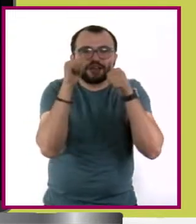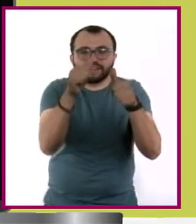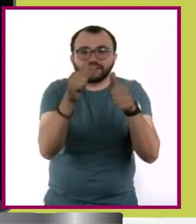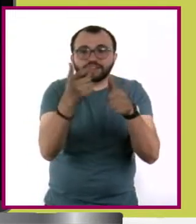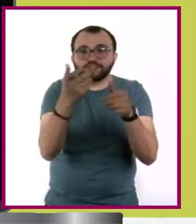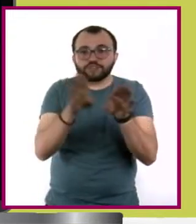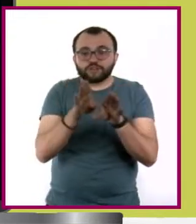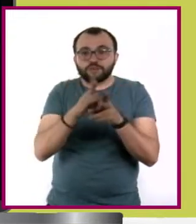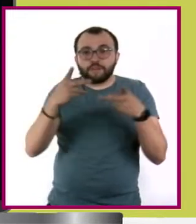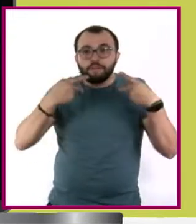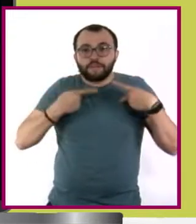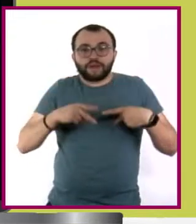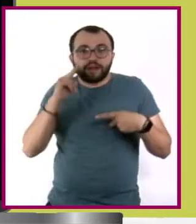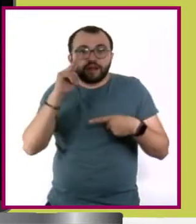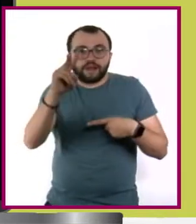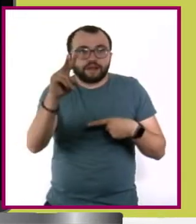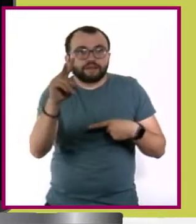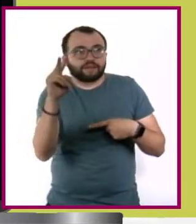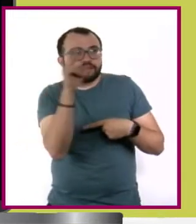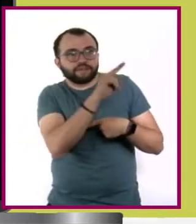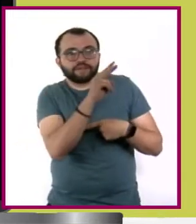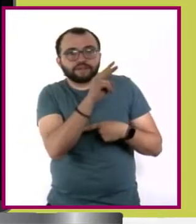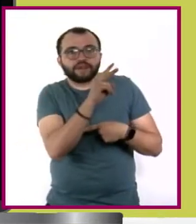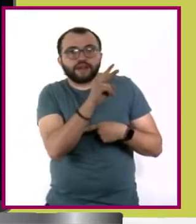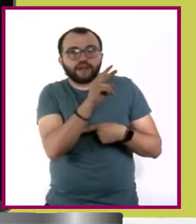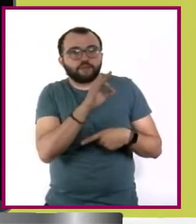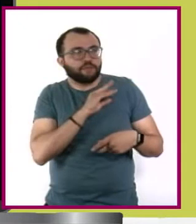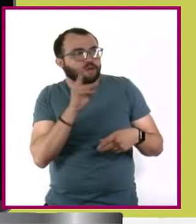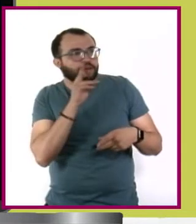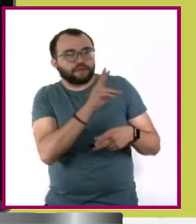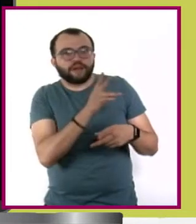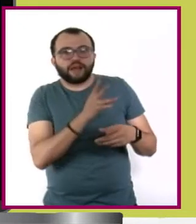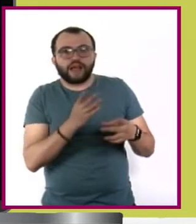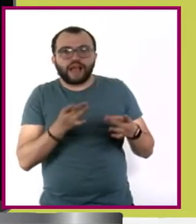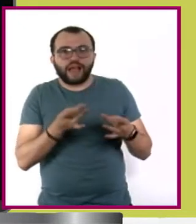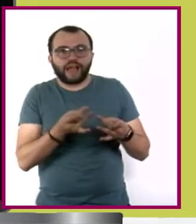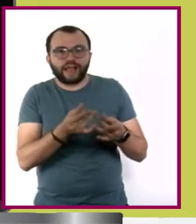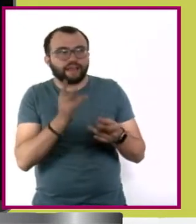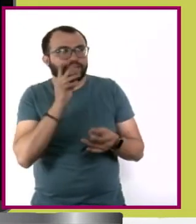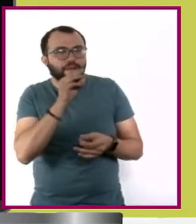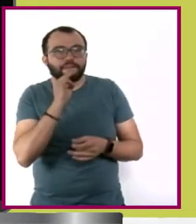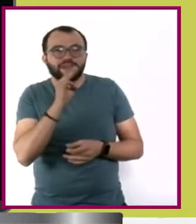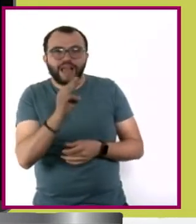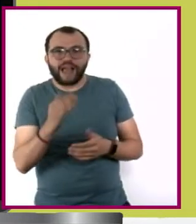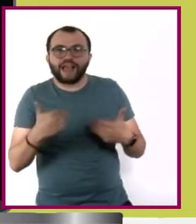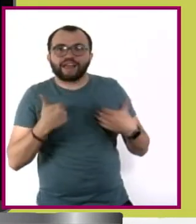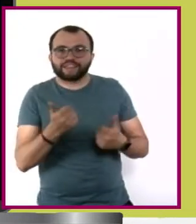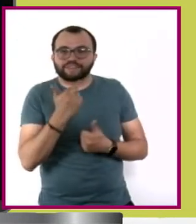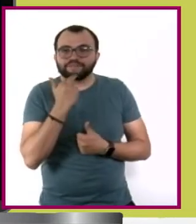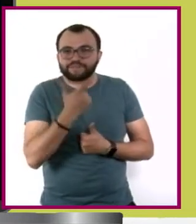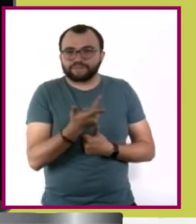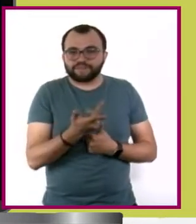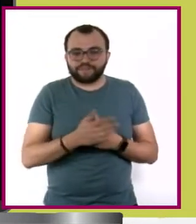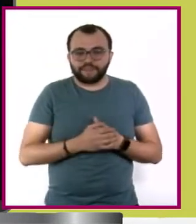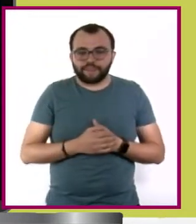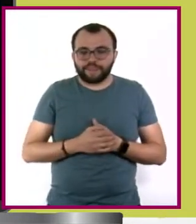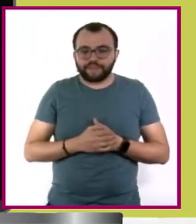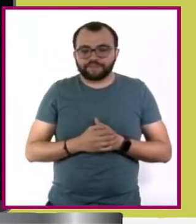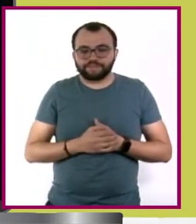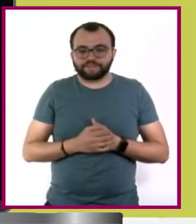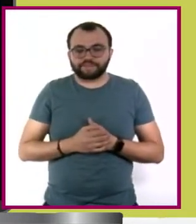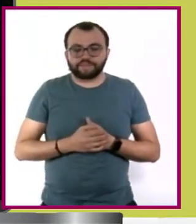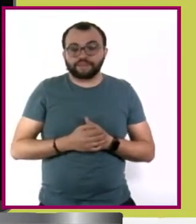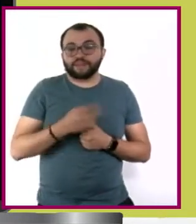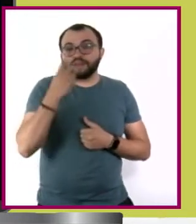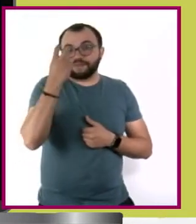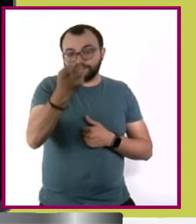receptor efectivamente perciba de manera, digamos, con calidad los mensajes que le quiero transmitir.